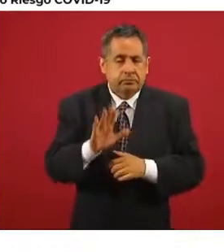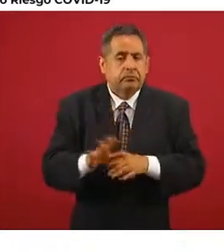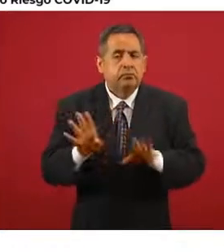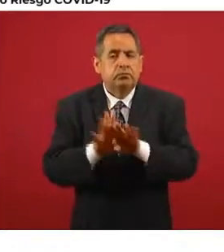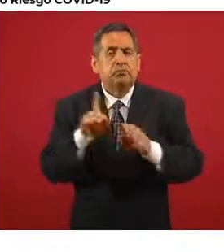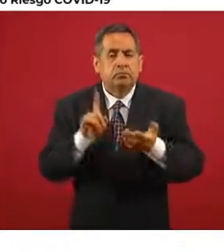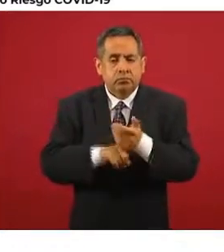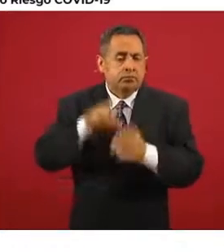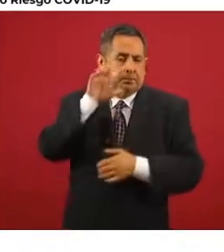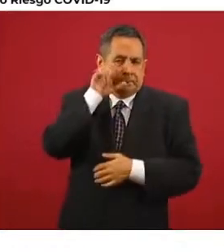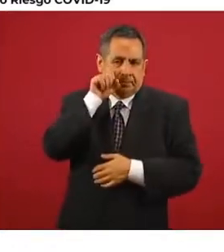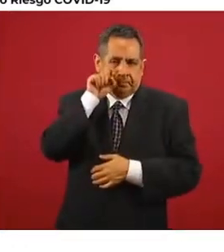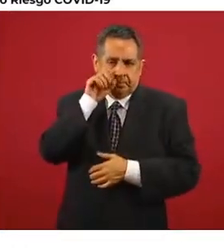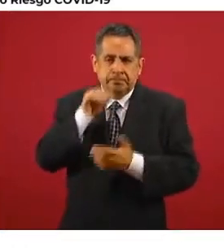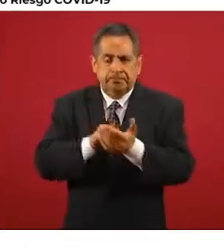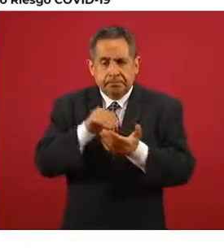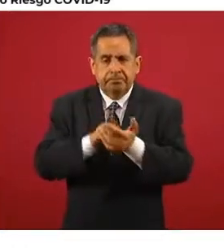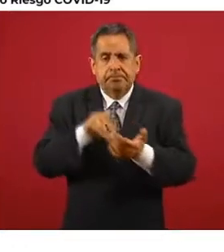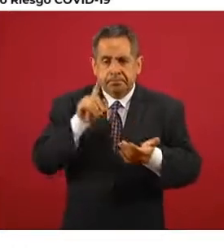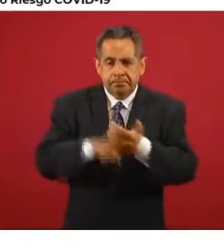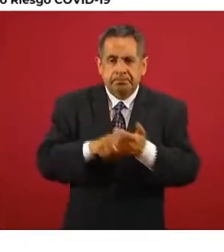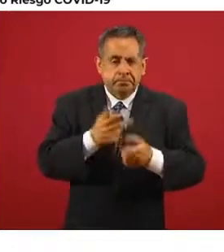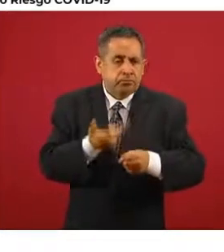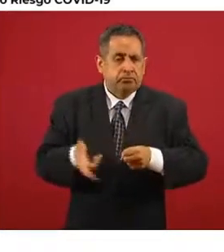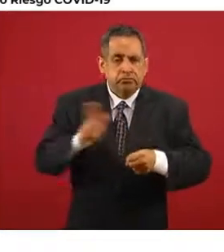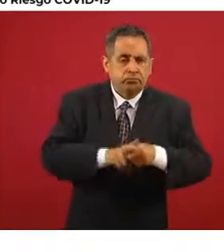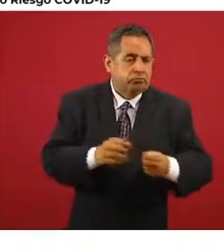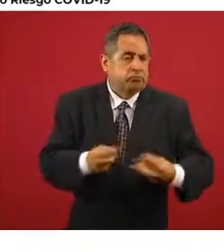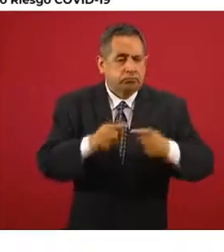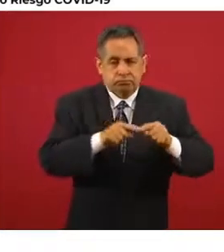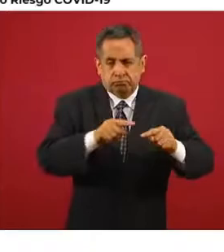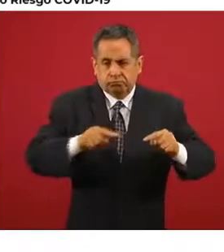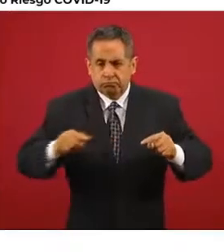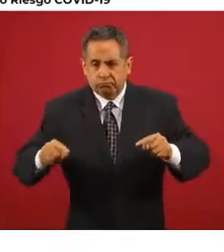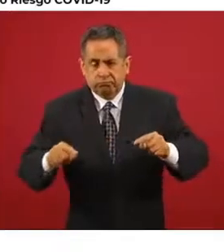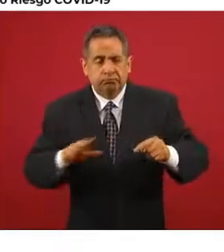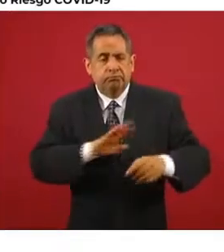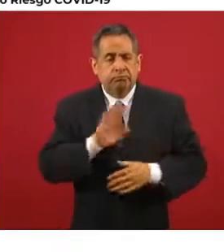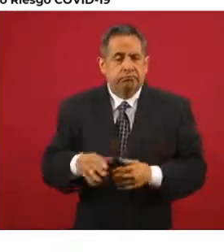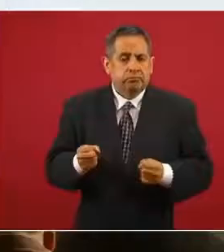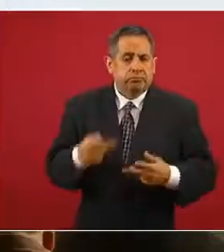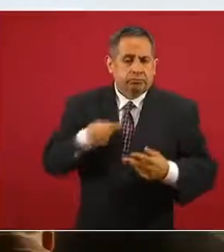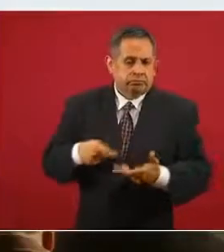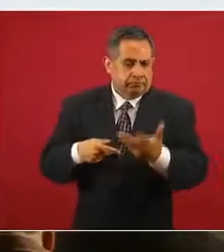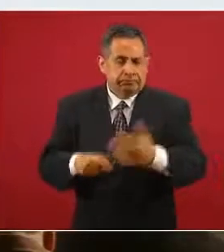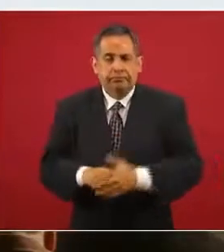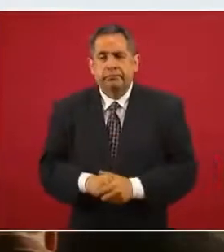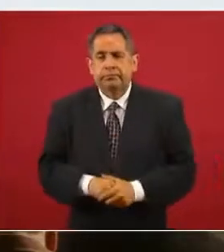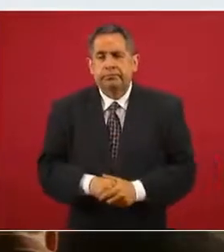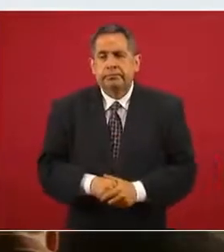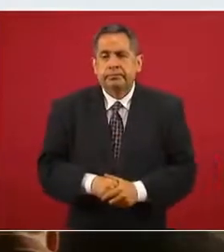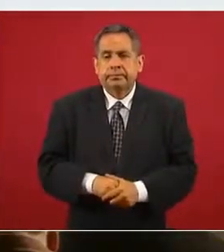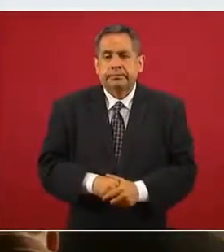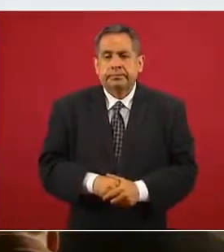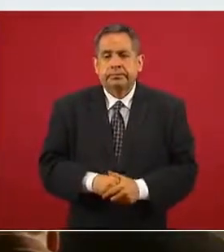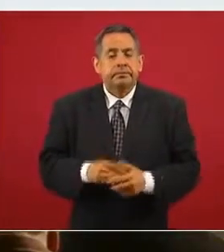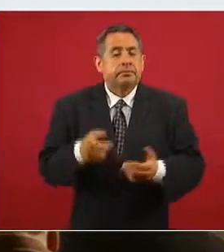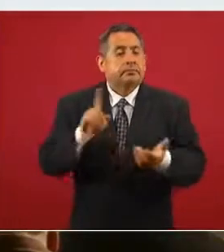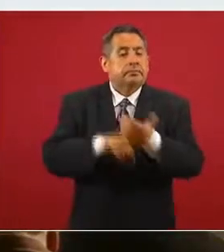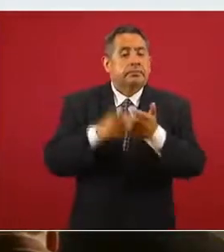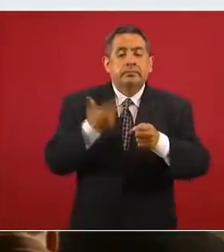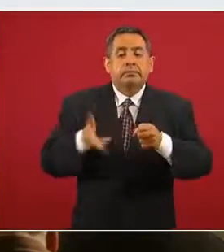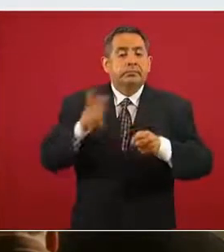encuentra en semáforo naranja, ahí está su ocupación hospitalaria y aquí está su curva de mortalidad. Ahora sí, la siguiente, en cuanto a la hospitalización